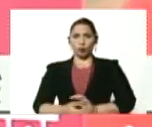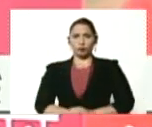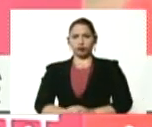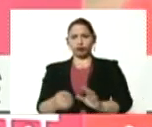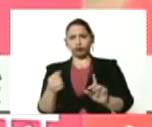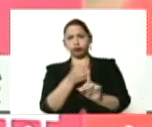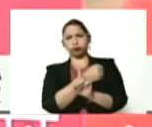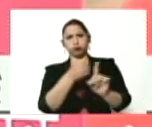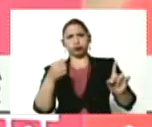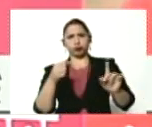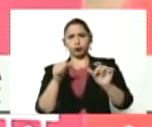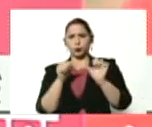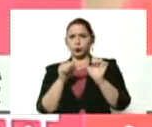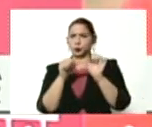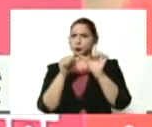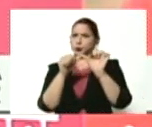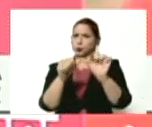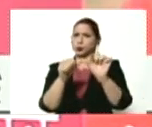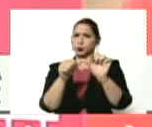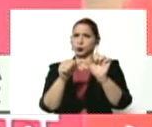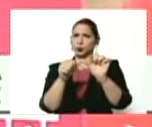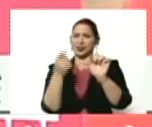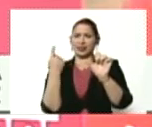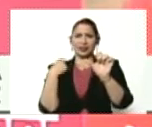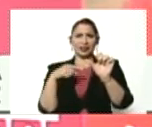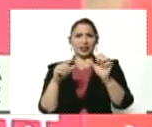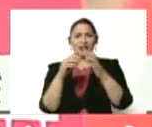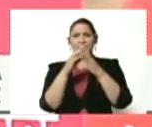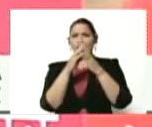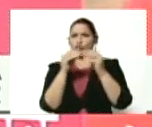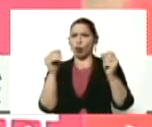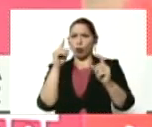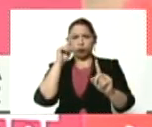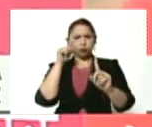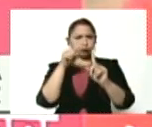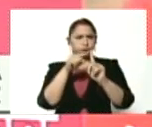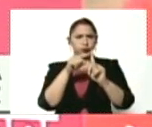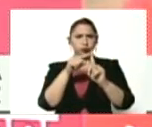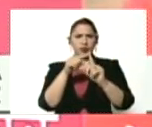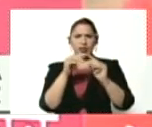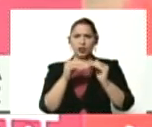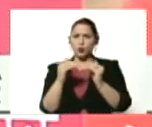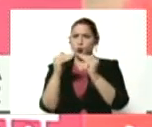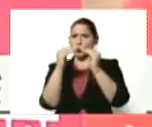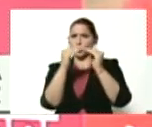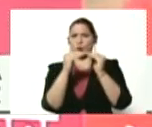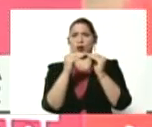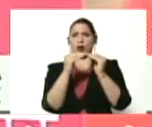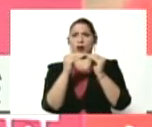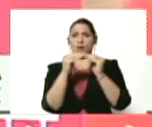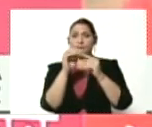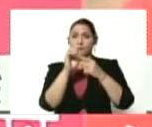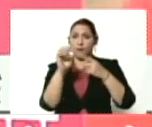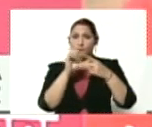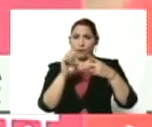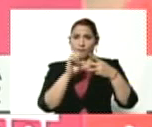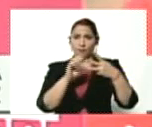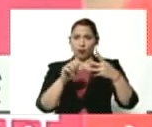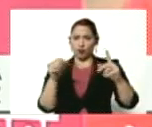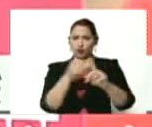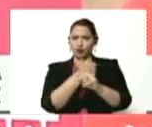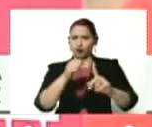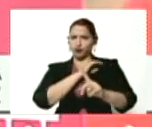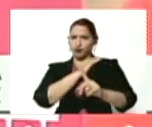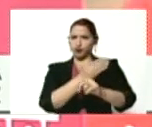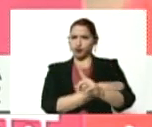agresiones continuadas que tienen todas un origen común. La estrategia brutal de